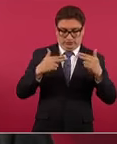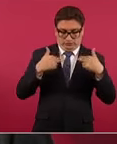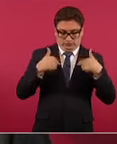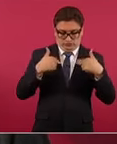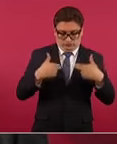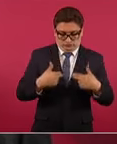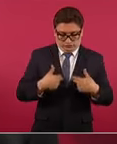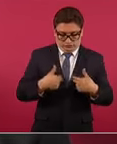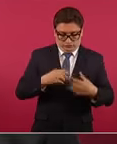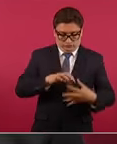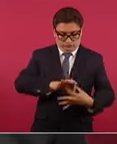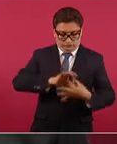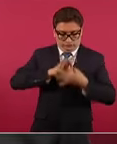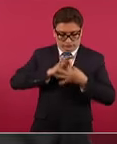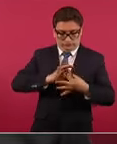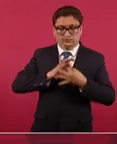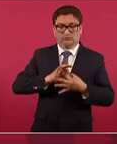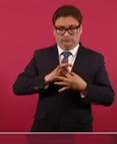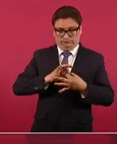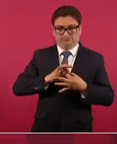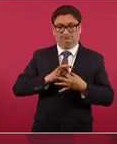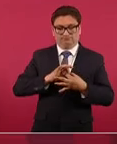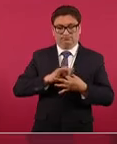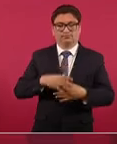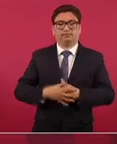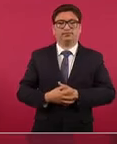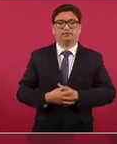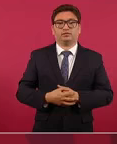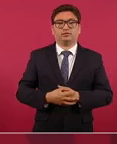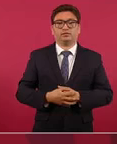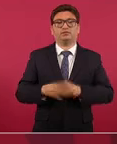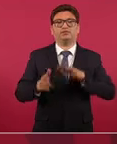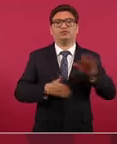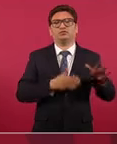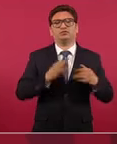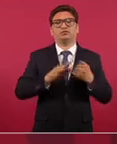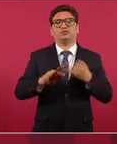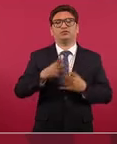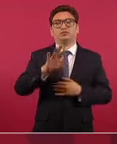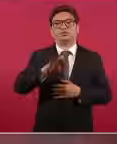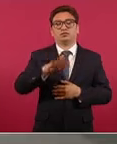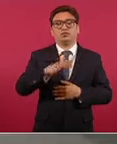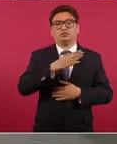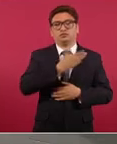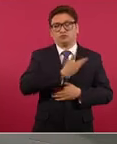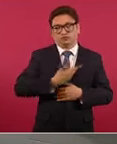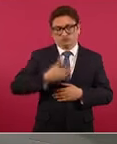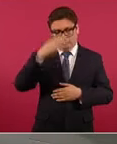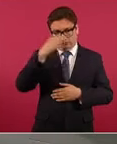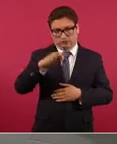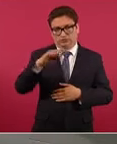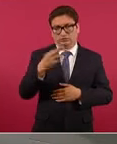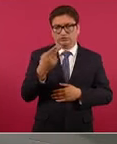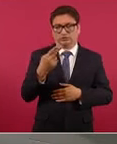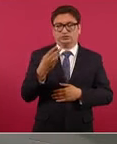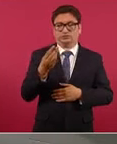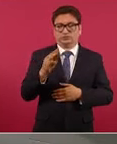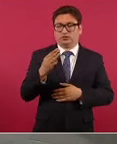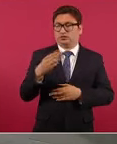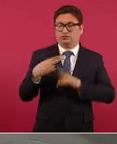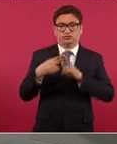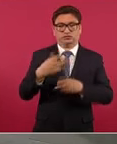ajeno finalmente señor presidente hace bueno hace algunas semanas también el 25 de mayo se cumplieron 15 años